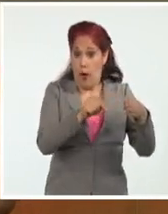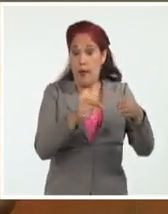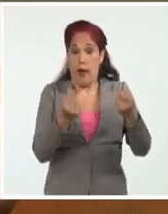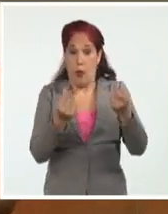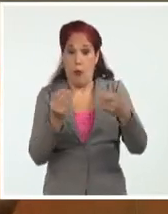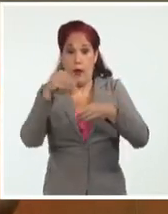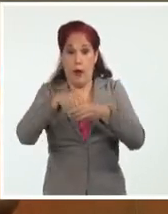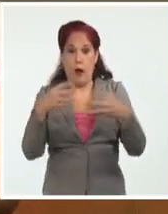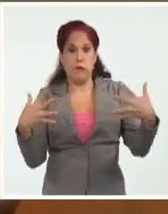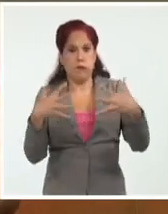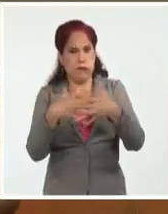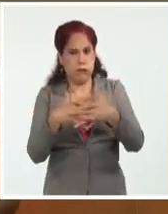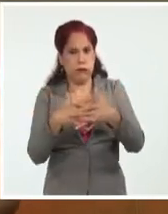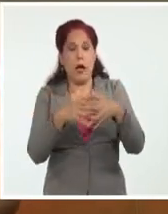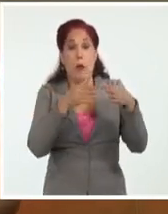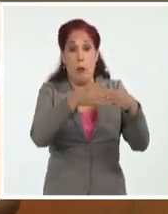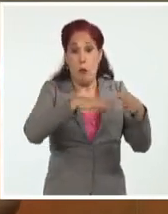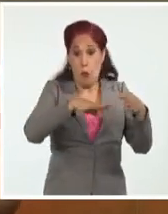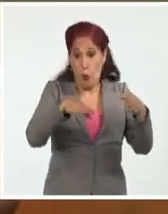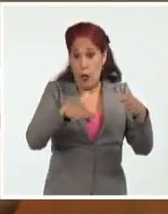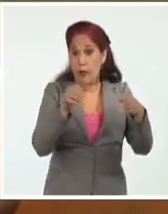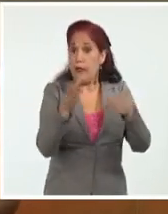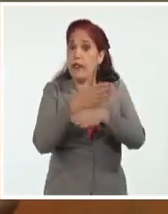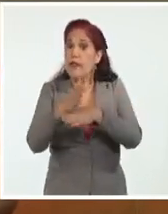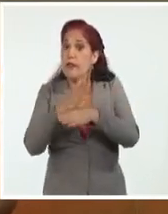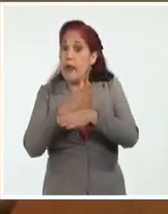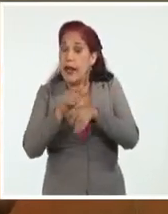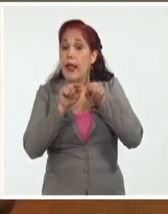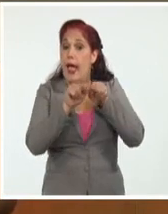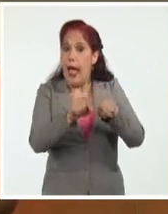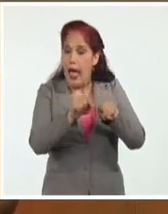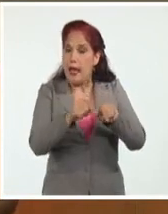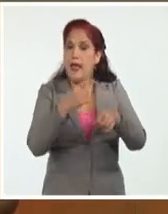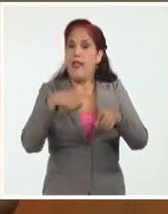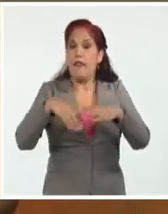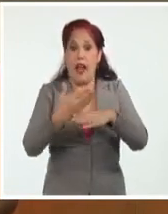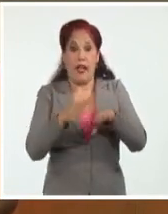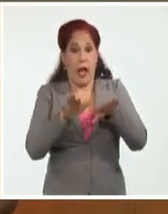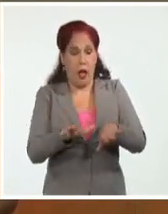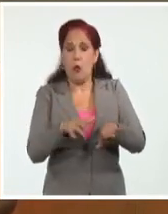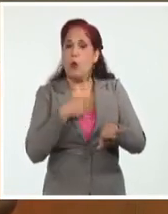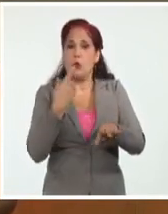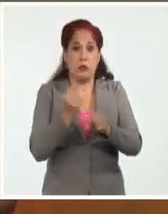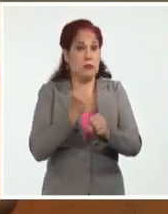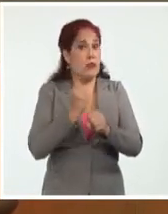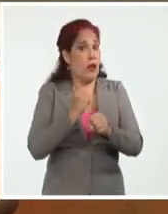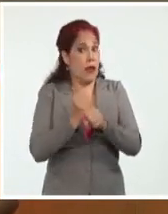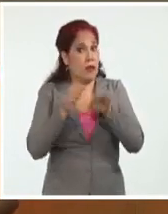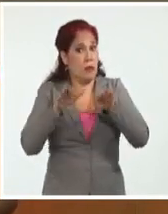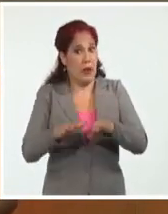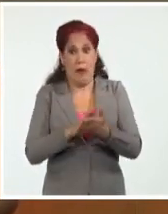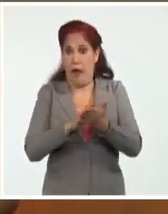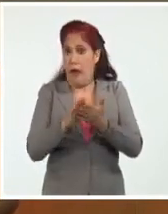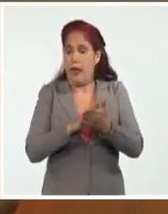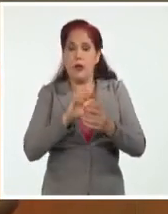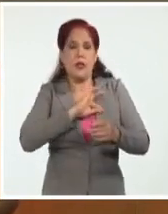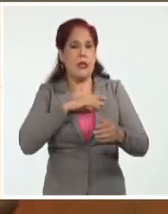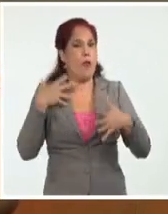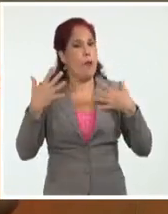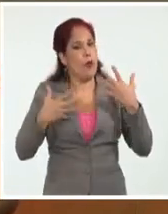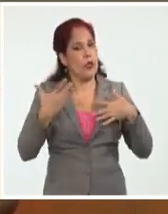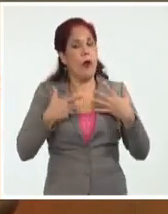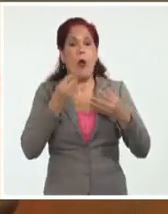Interna, todos los puertos del país implicados, pues, activados, todos estos días feriados hemos estado muy activados, además muy motivados de que